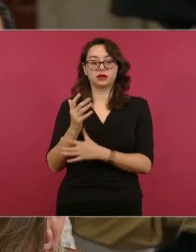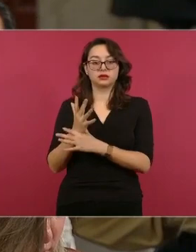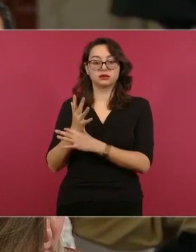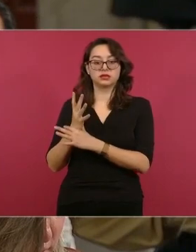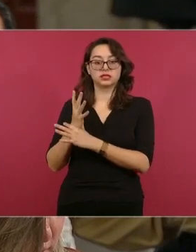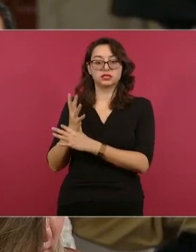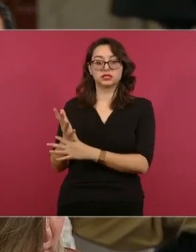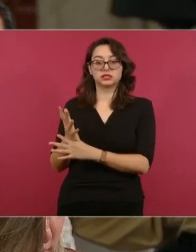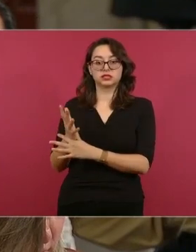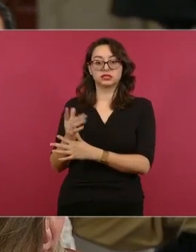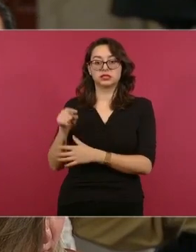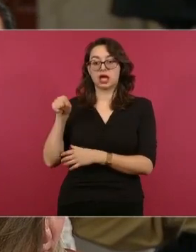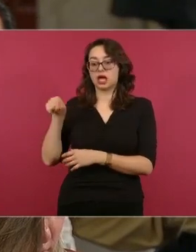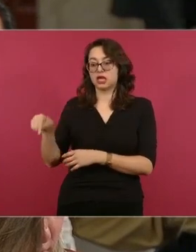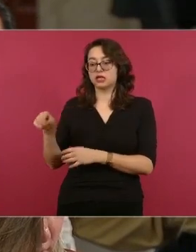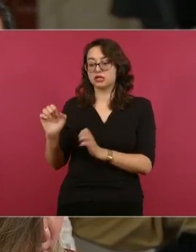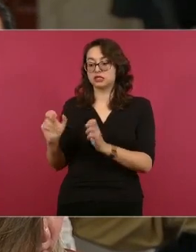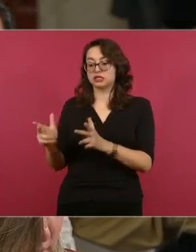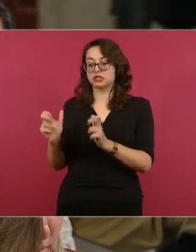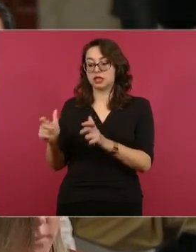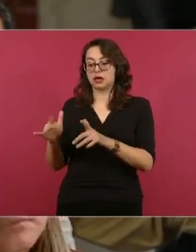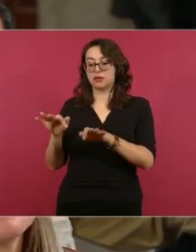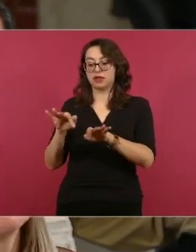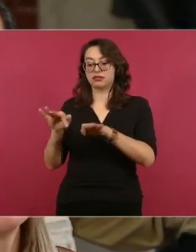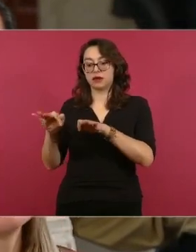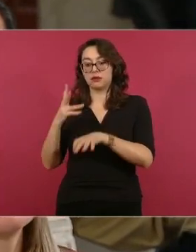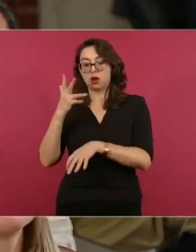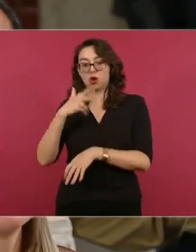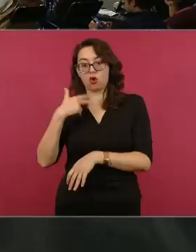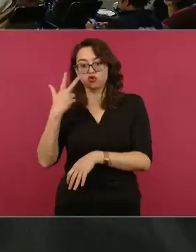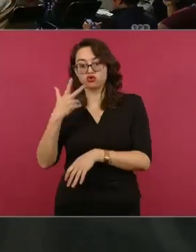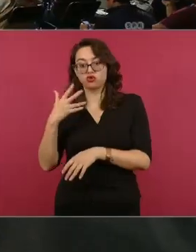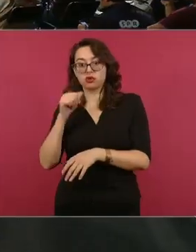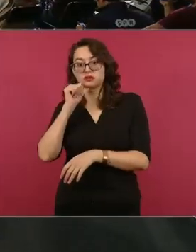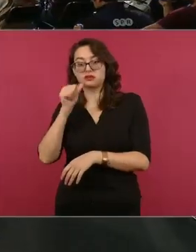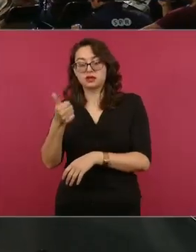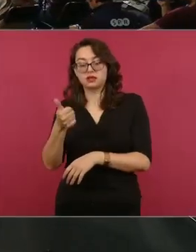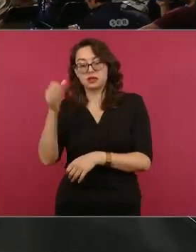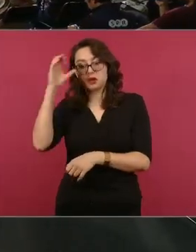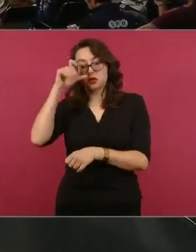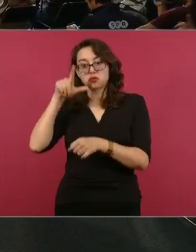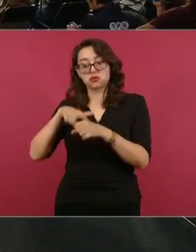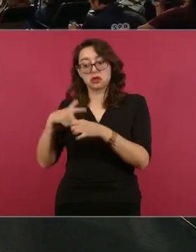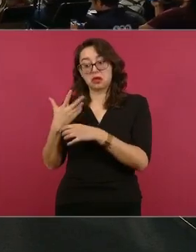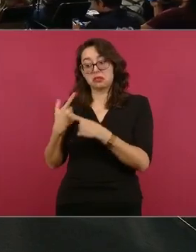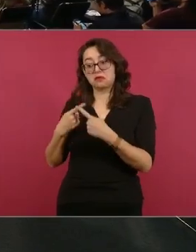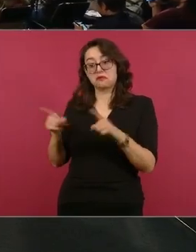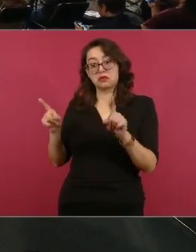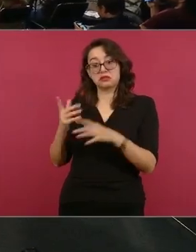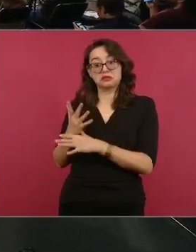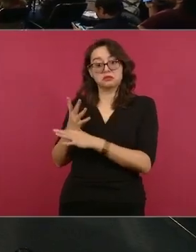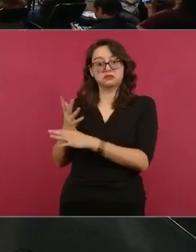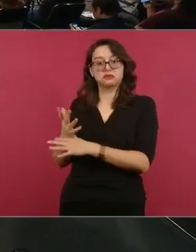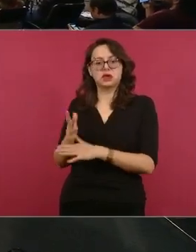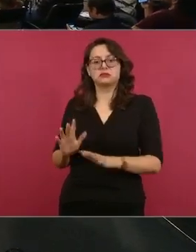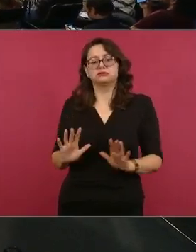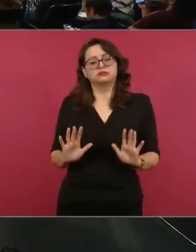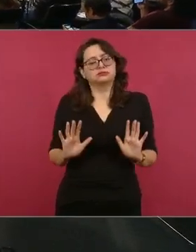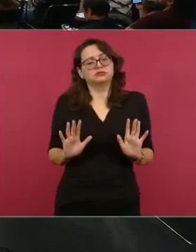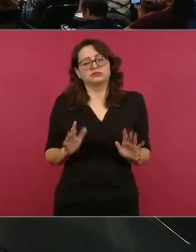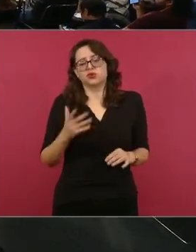cultura de las 8 horas. Bueno, en eso ya no nos metemos nosotros. Aquí la